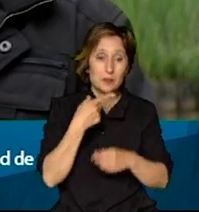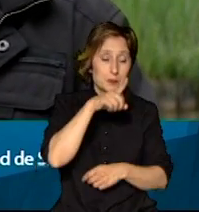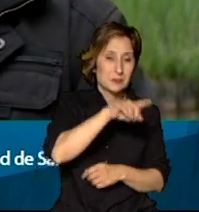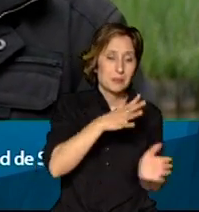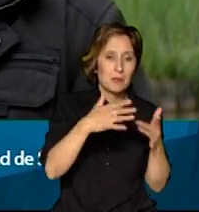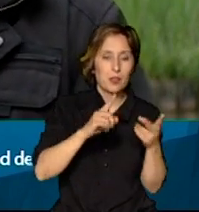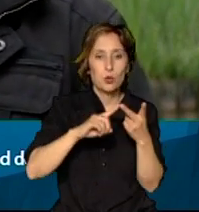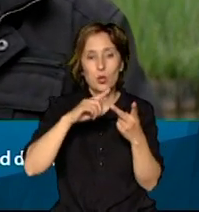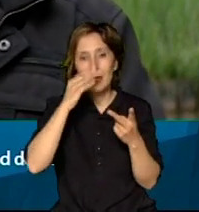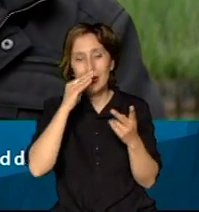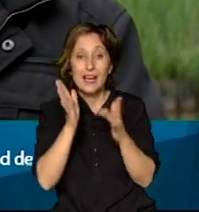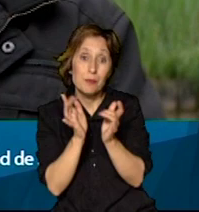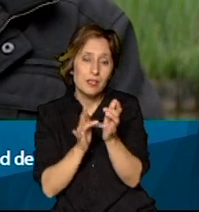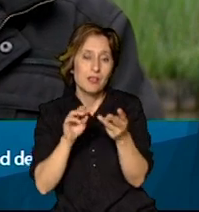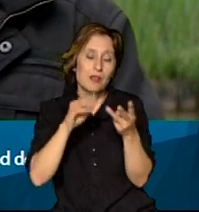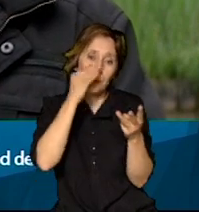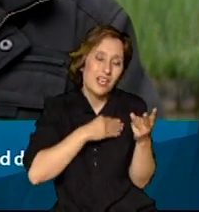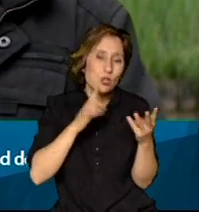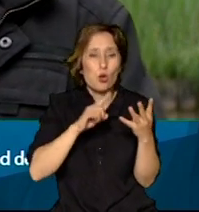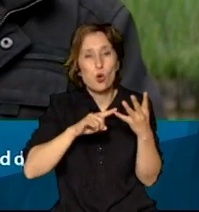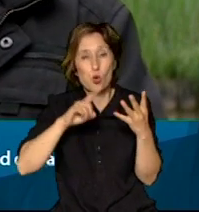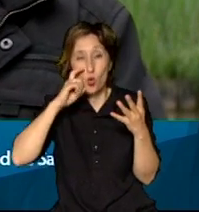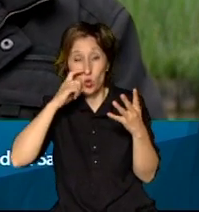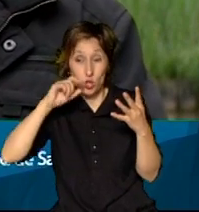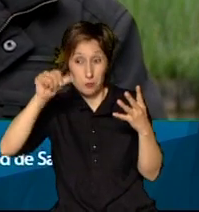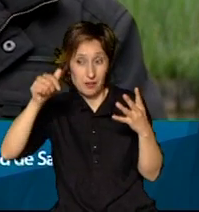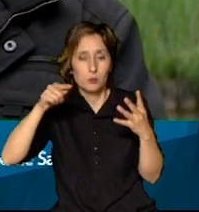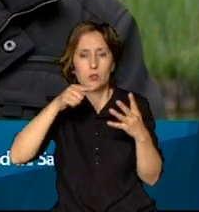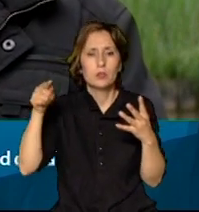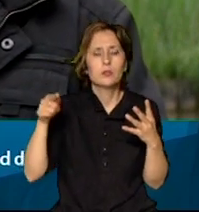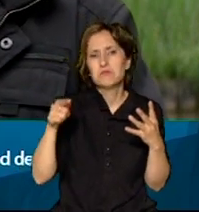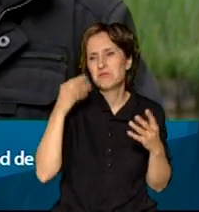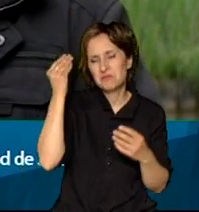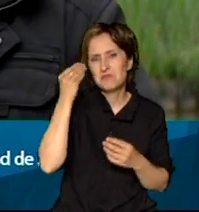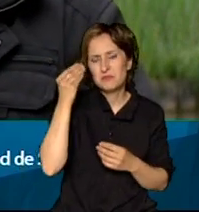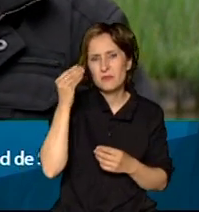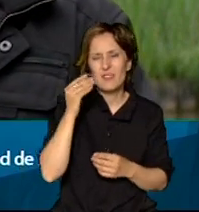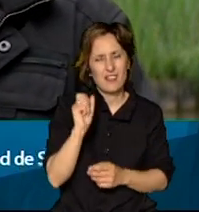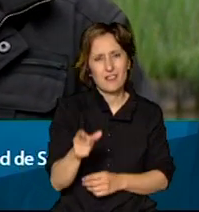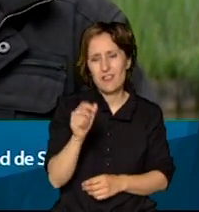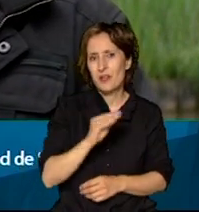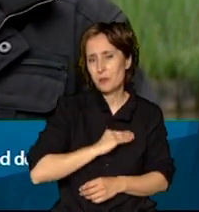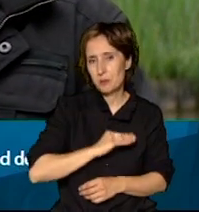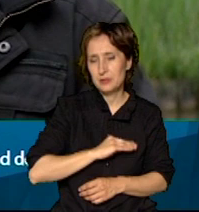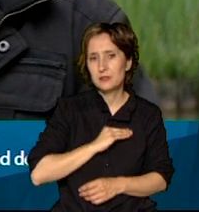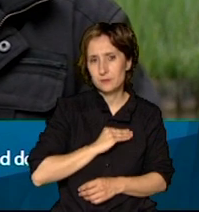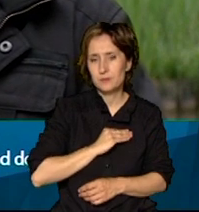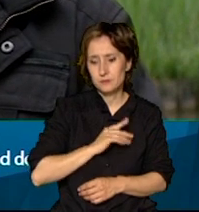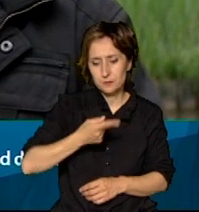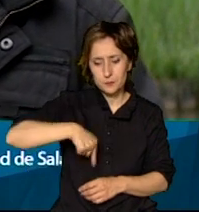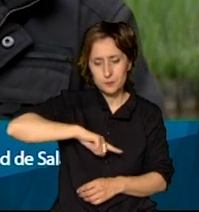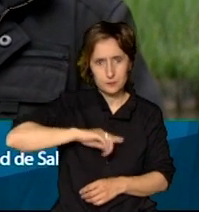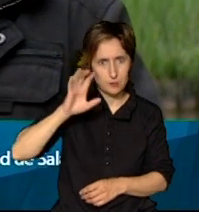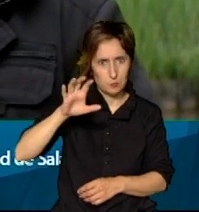marzo, el mes de abril, el mes de mayo o los primeros días del mes de junio, pues diría yo que son bastante habituales en nuestra